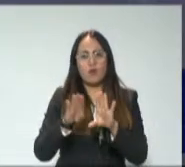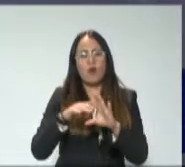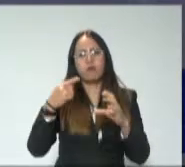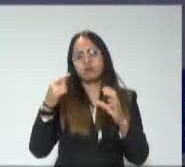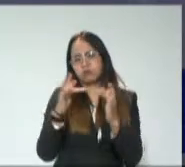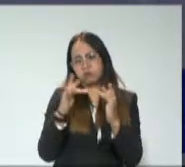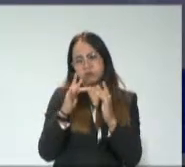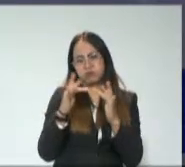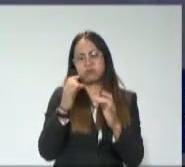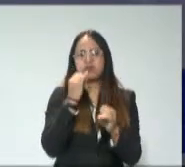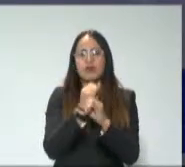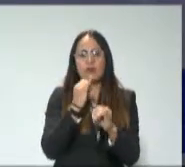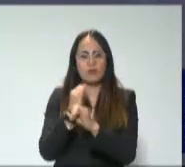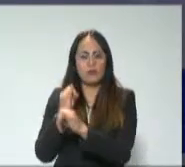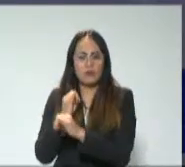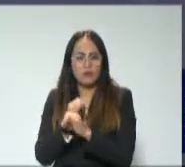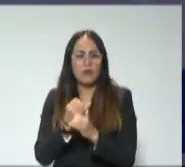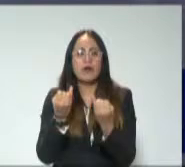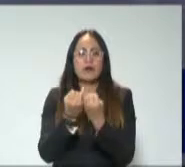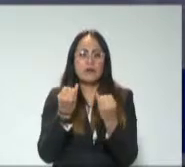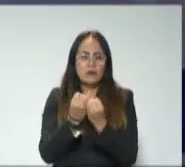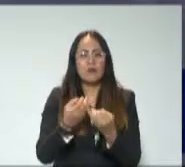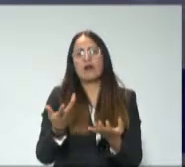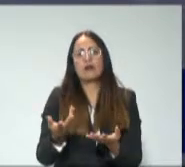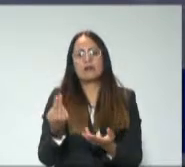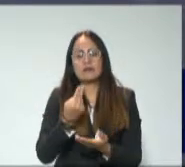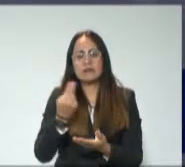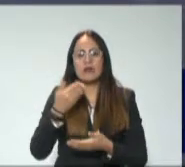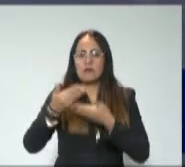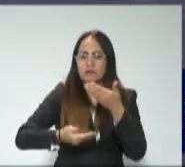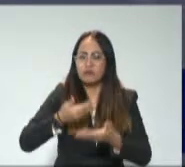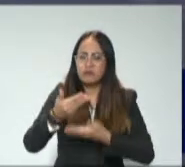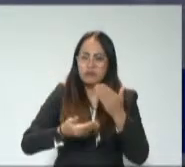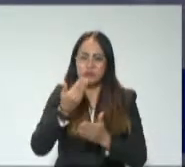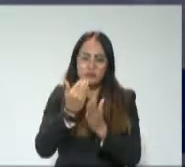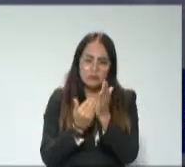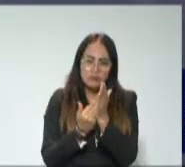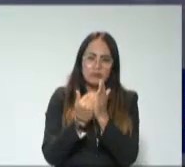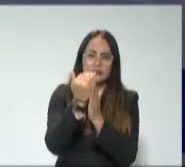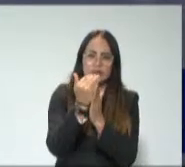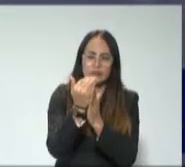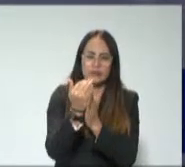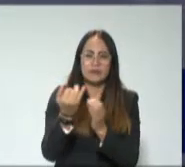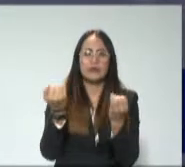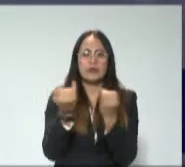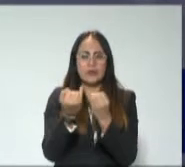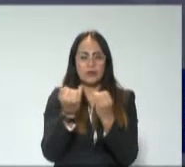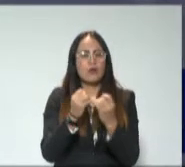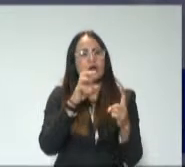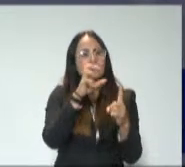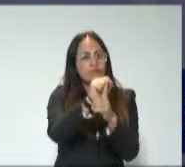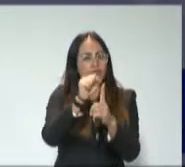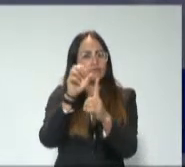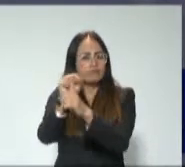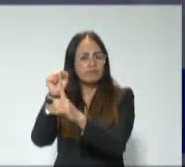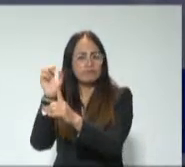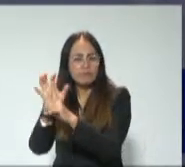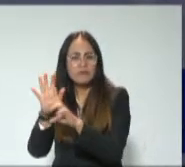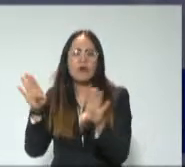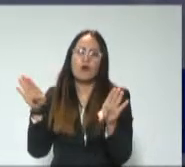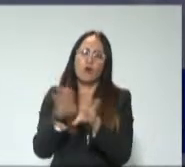Por el fortalecimiento de los avances existentes en la materia así como la aplicación de sus alcances